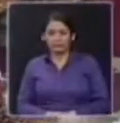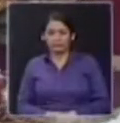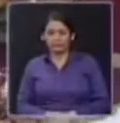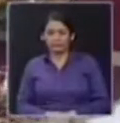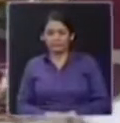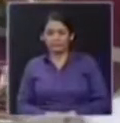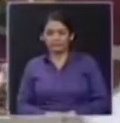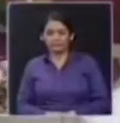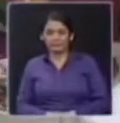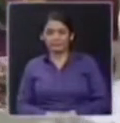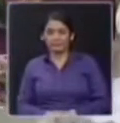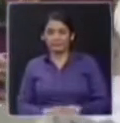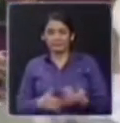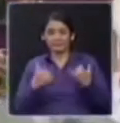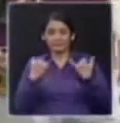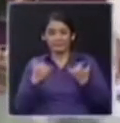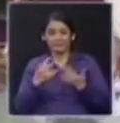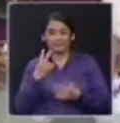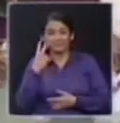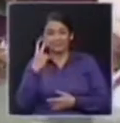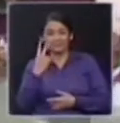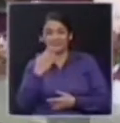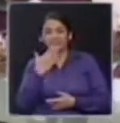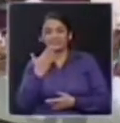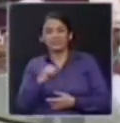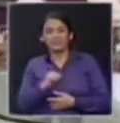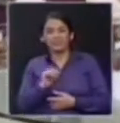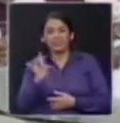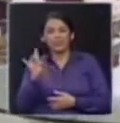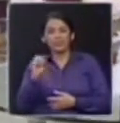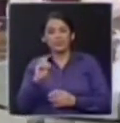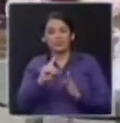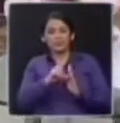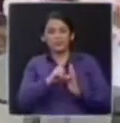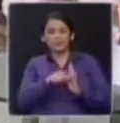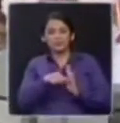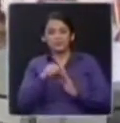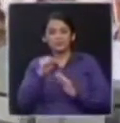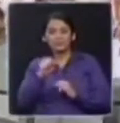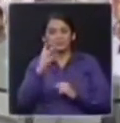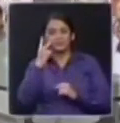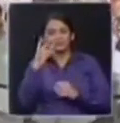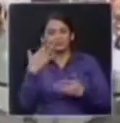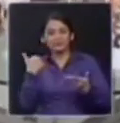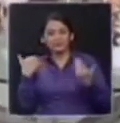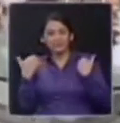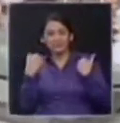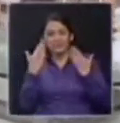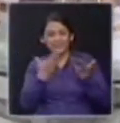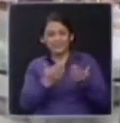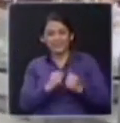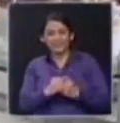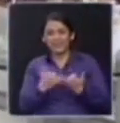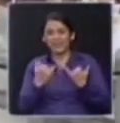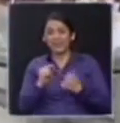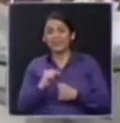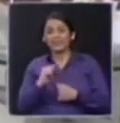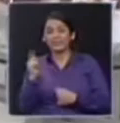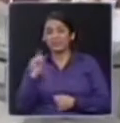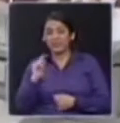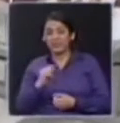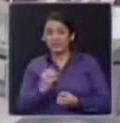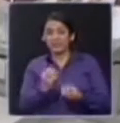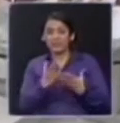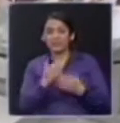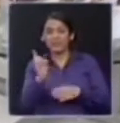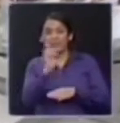puesta en escena que dura 80 minutos y es apta para todo público. Nelly Aguilar estuvo con su director, con los